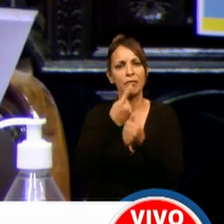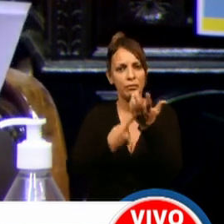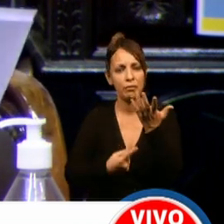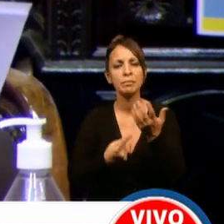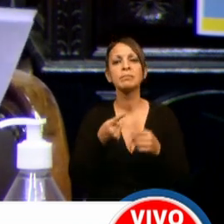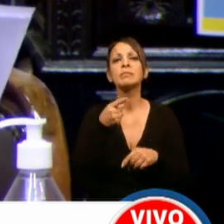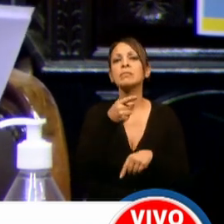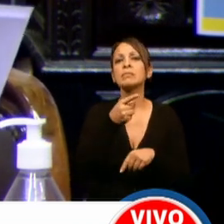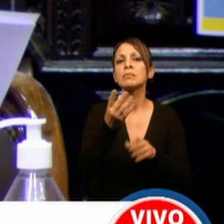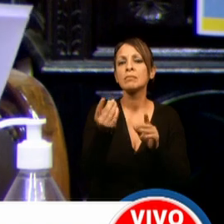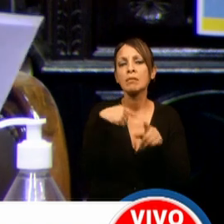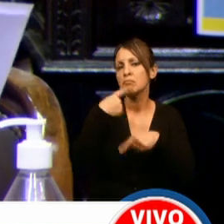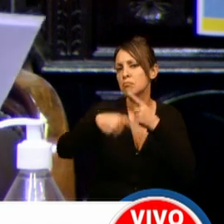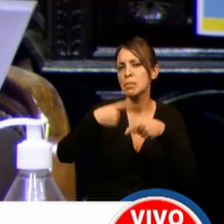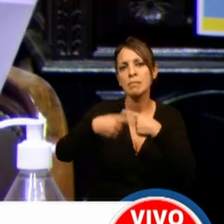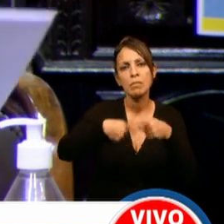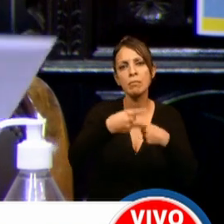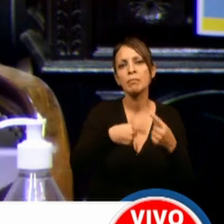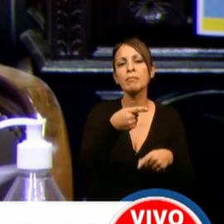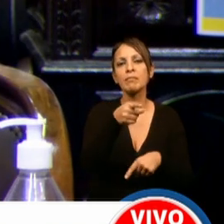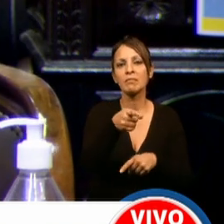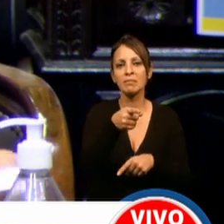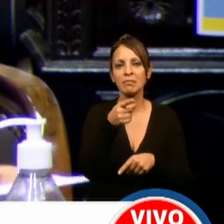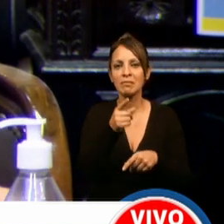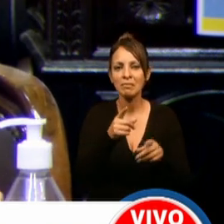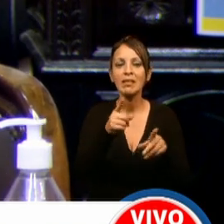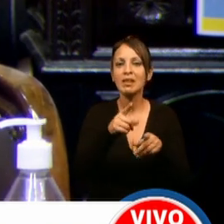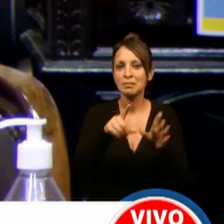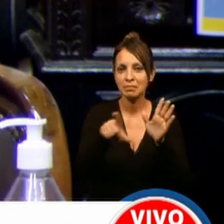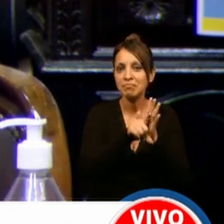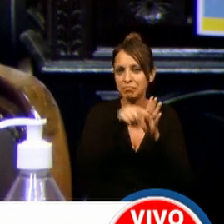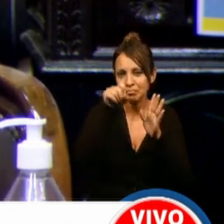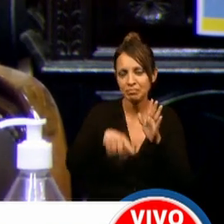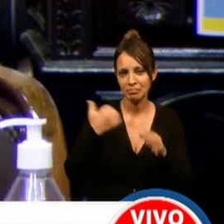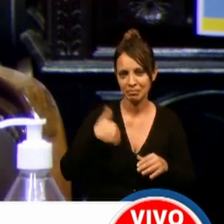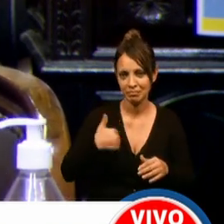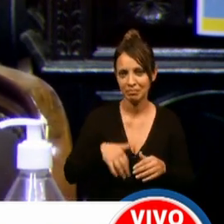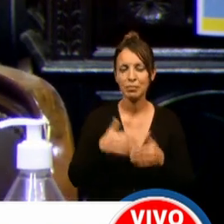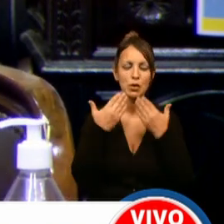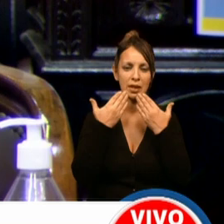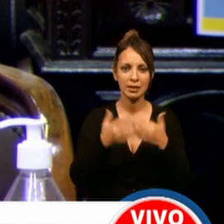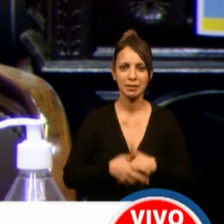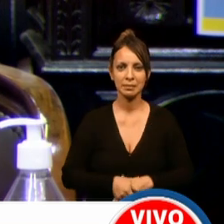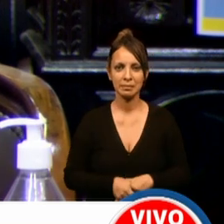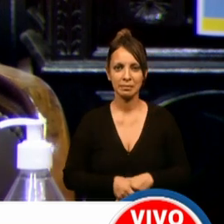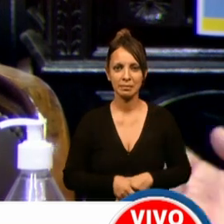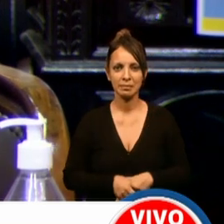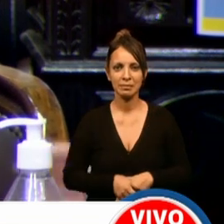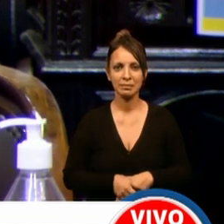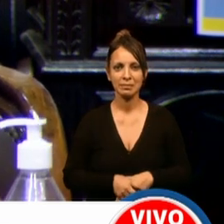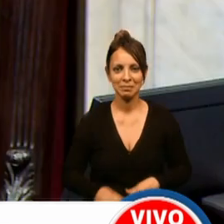consagrados a lo largo de una extensa legislación vigente en nuestro país muchas gracias